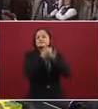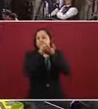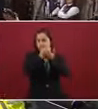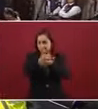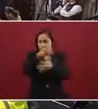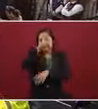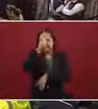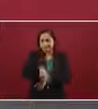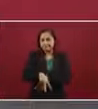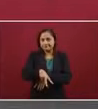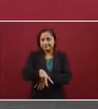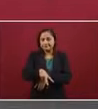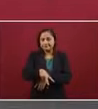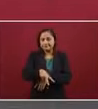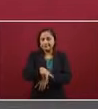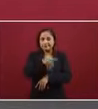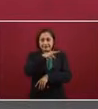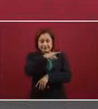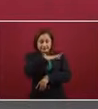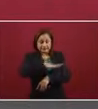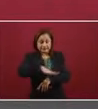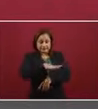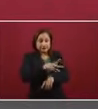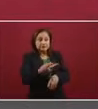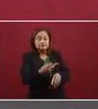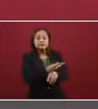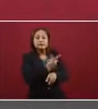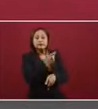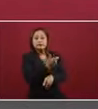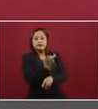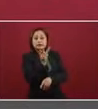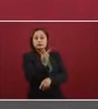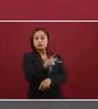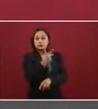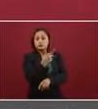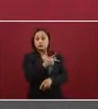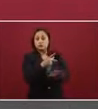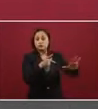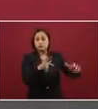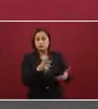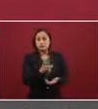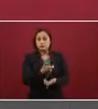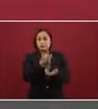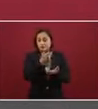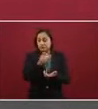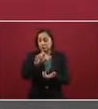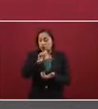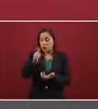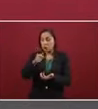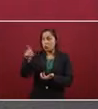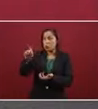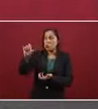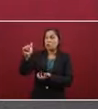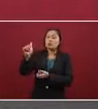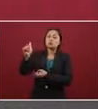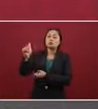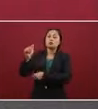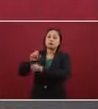complementa con toda la inversión que va destinada a los